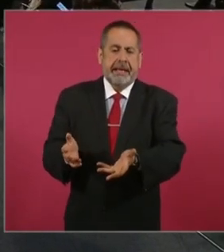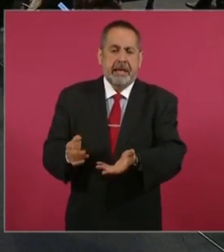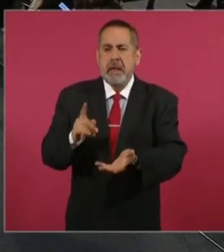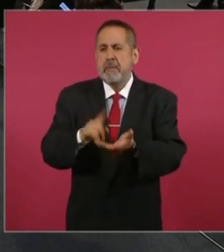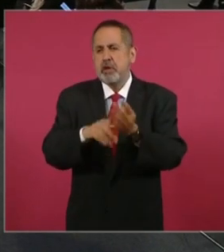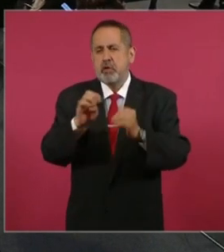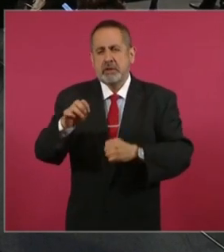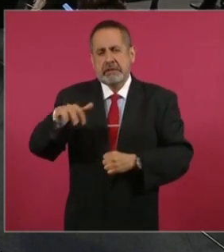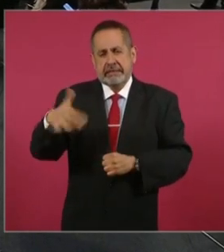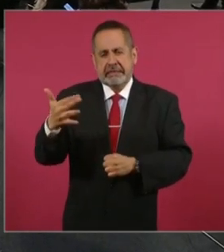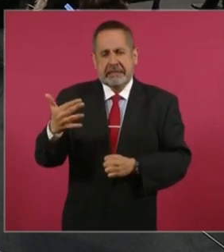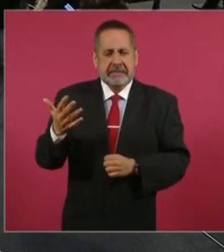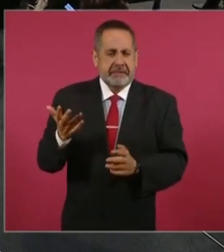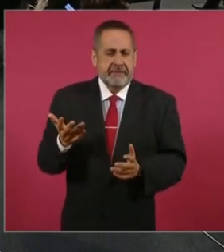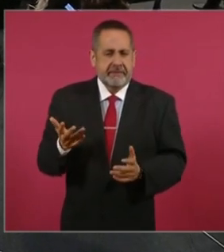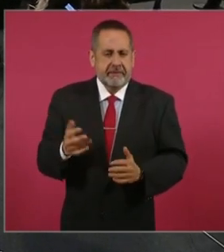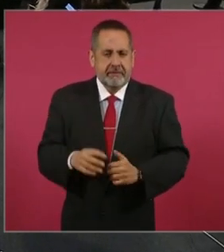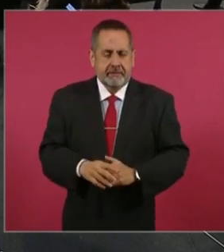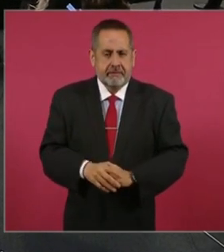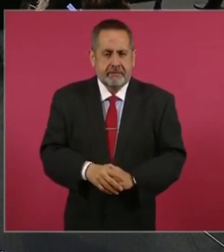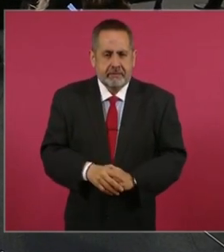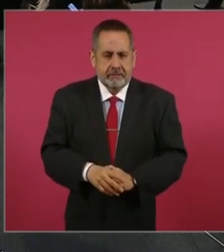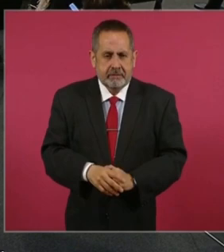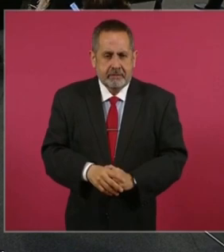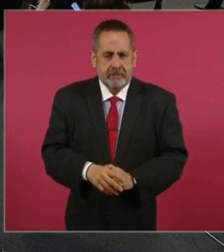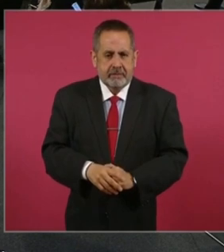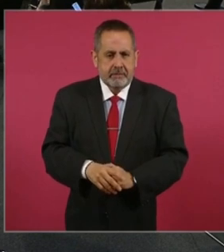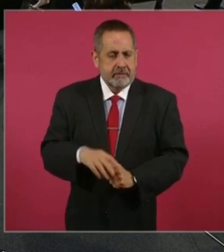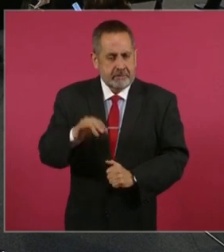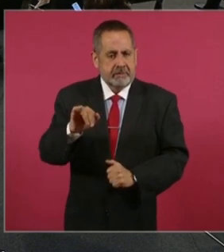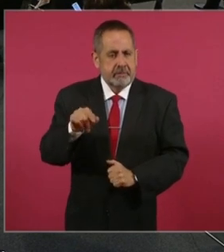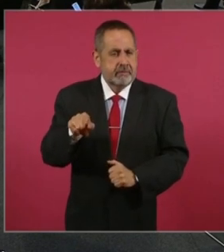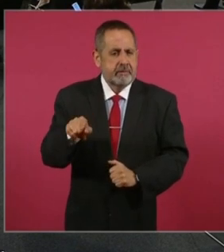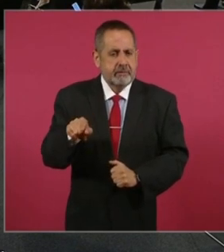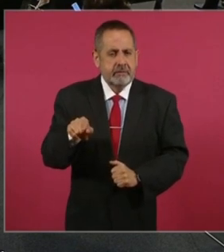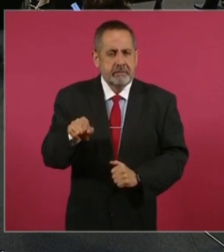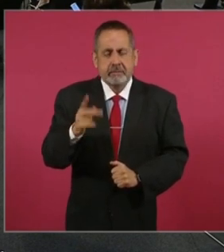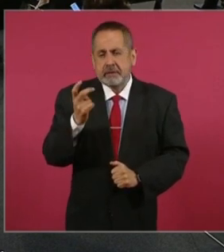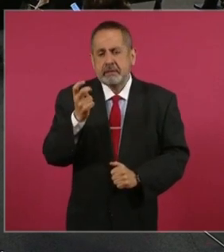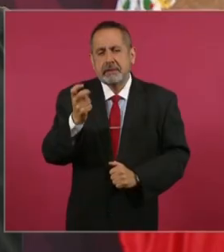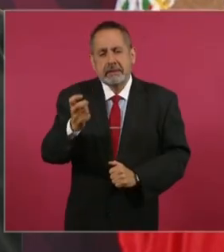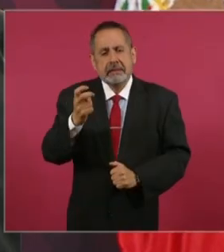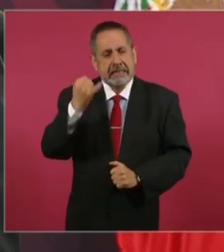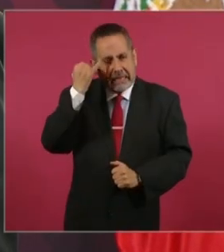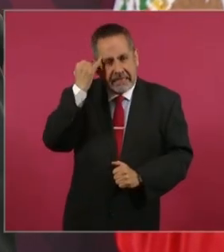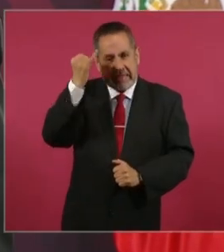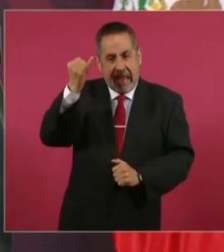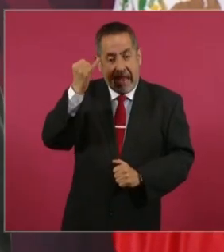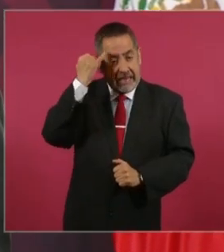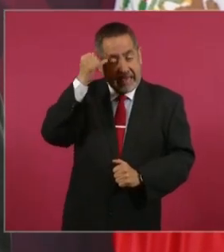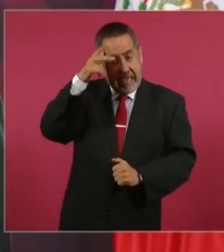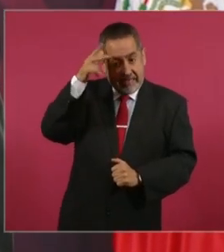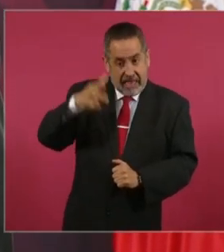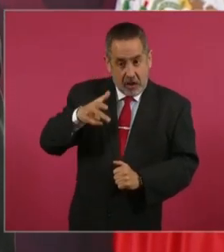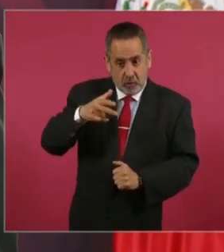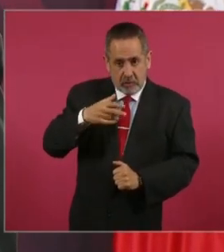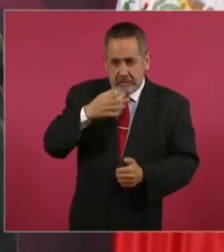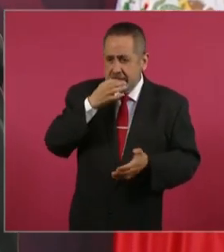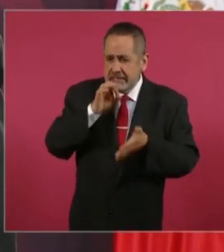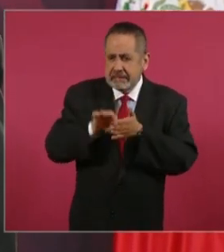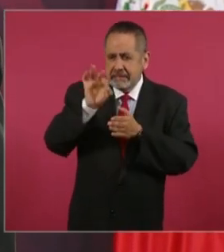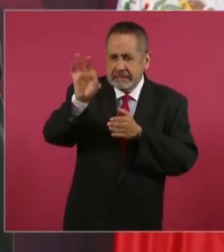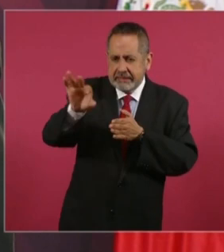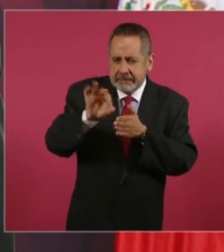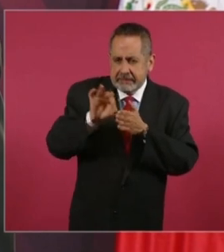1915 sí pero esas ideas de Hidalgo sembradas